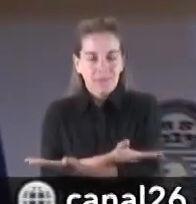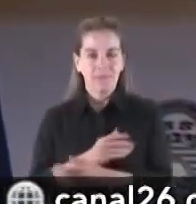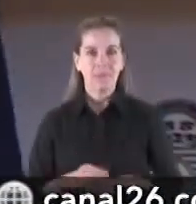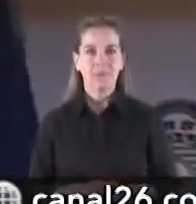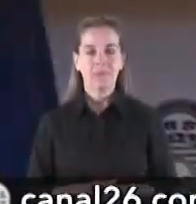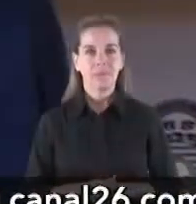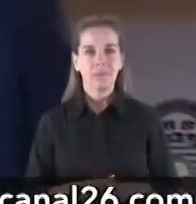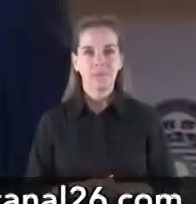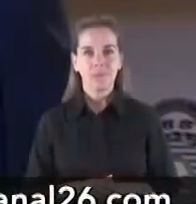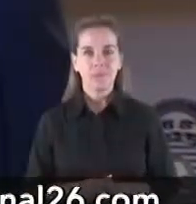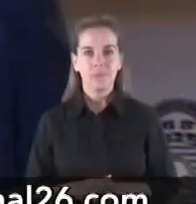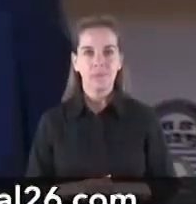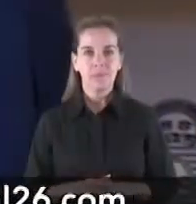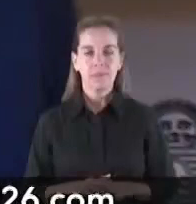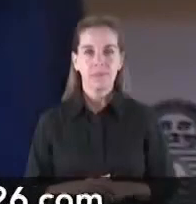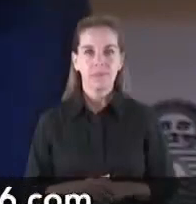respectivas.